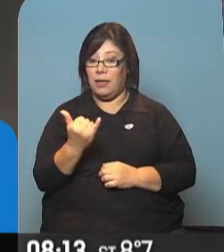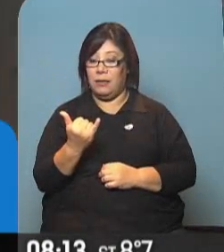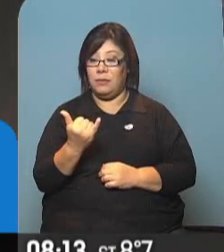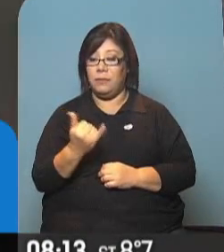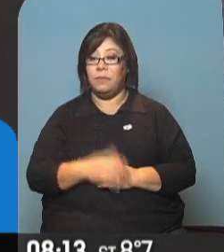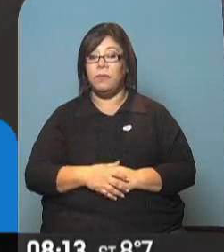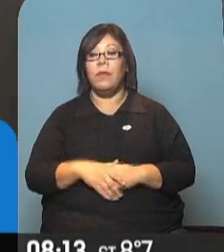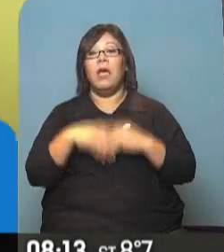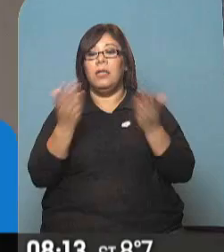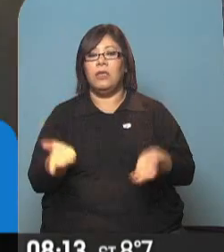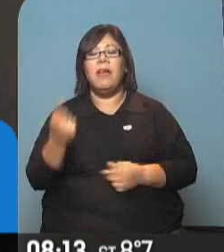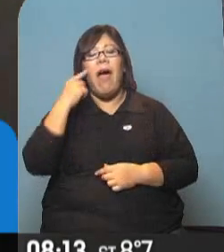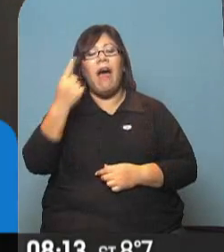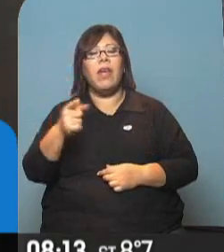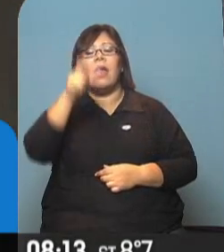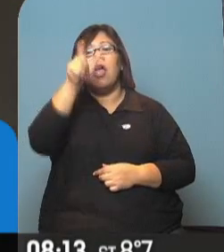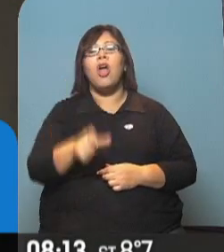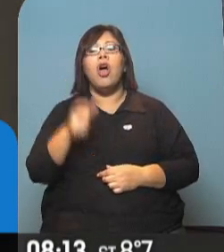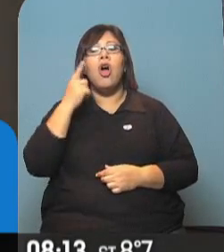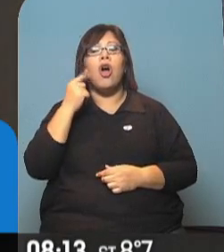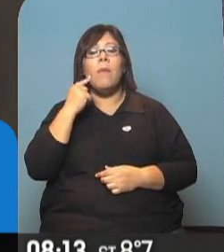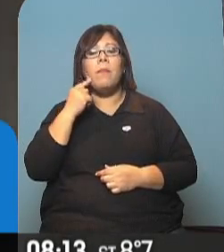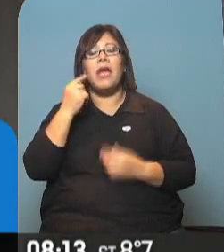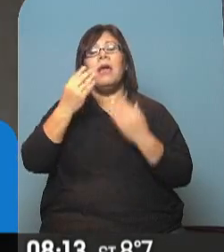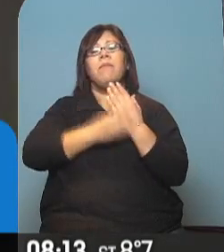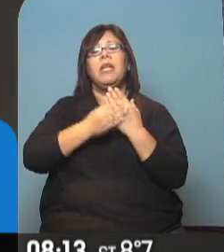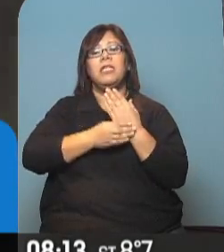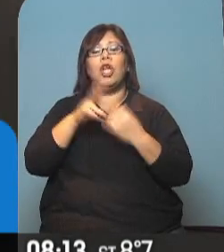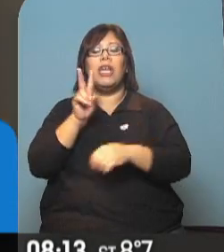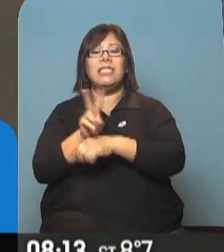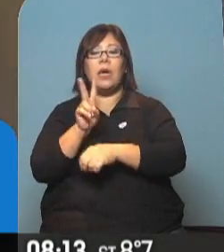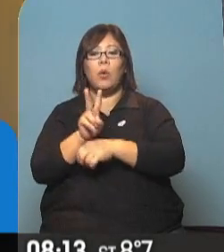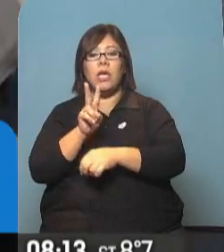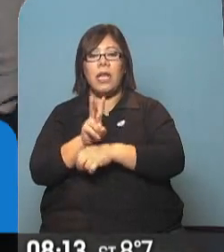supuesto el jefe de gabinete porteño y ministro de Seguridad al respecto.